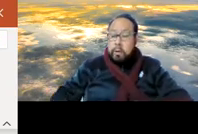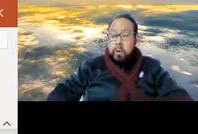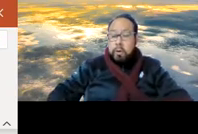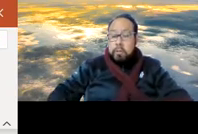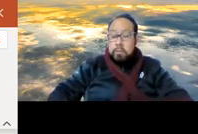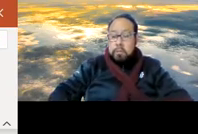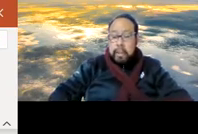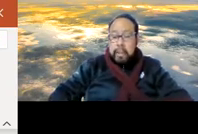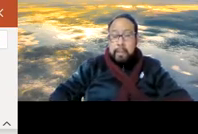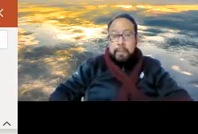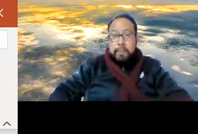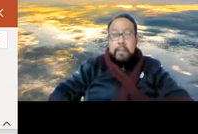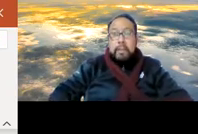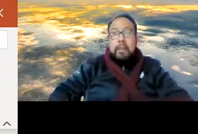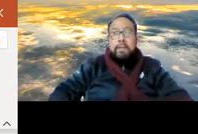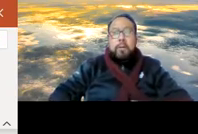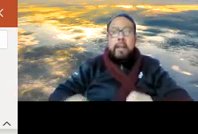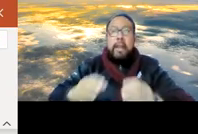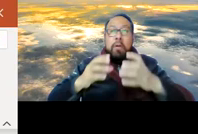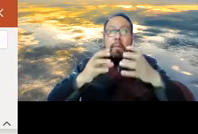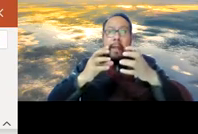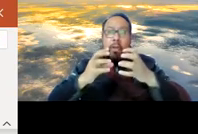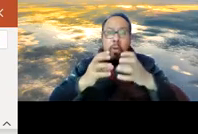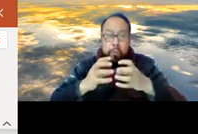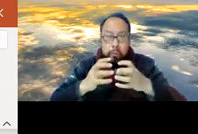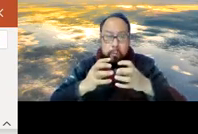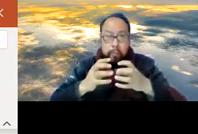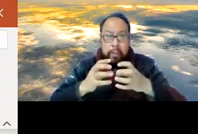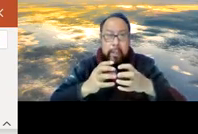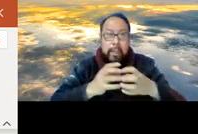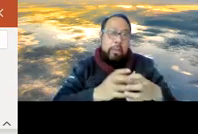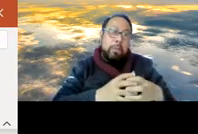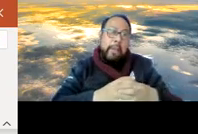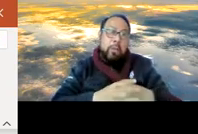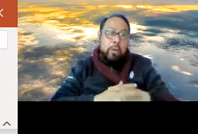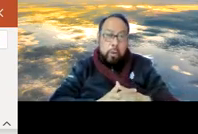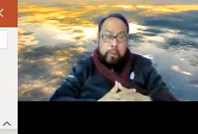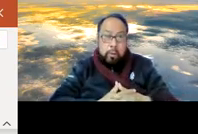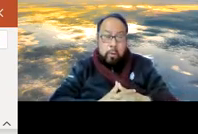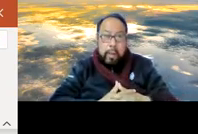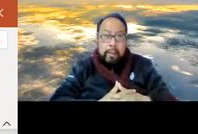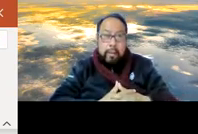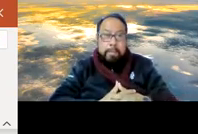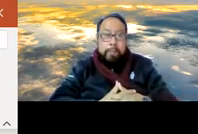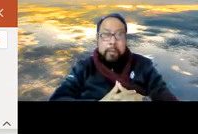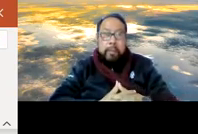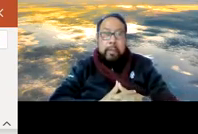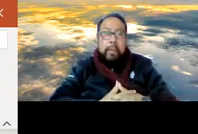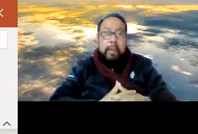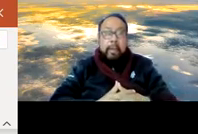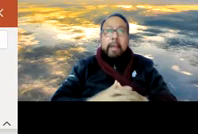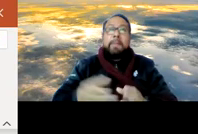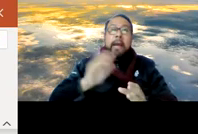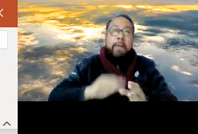o círculos de científicos. Eran como pequeños clubs. Estos pequeños clubs en los cuales